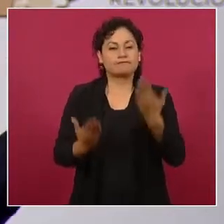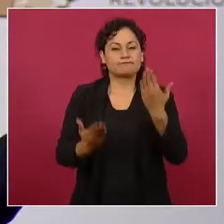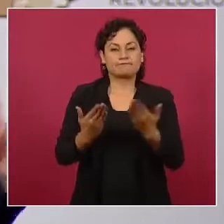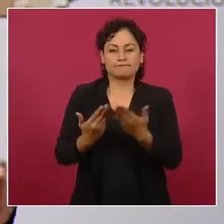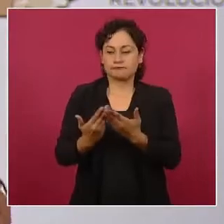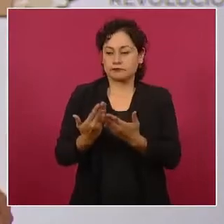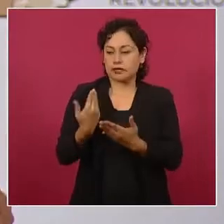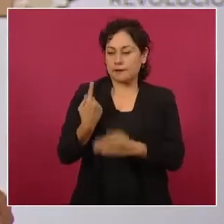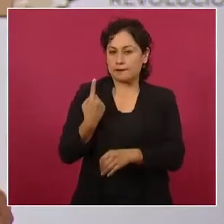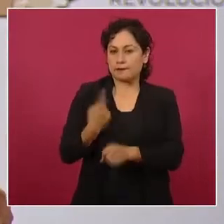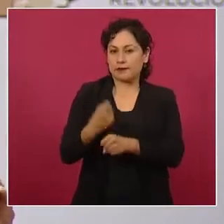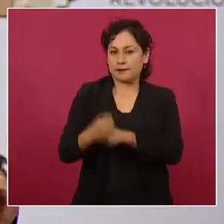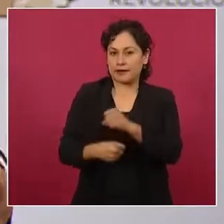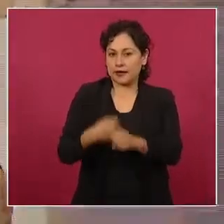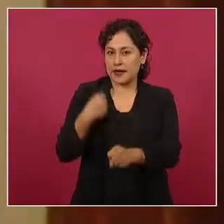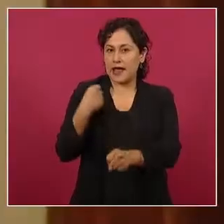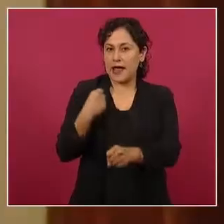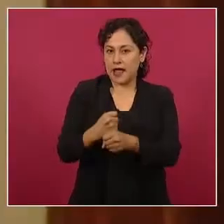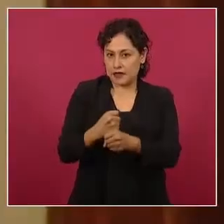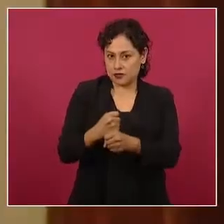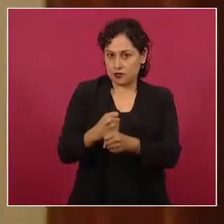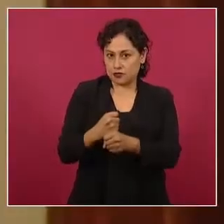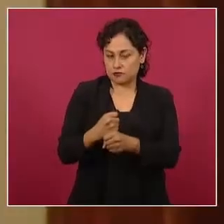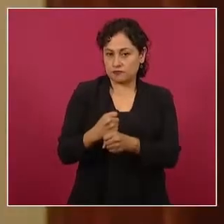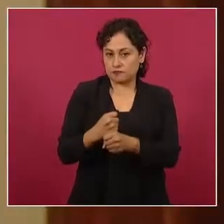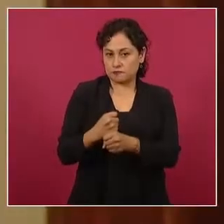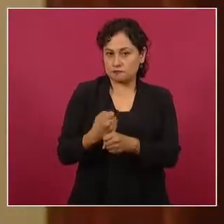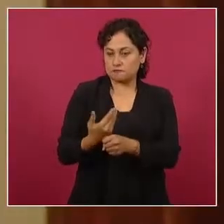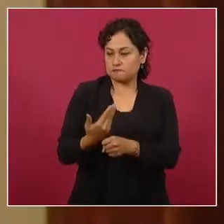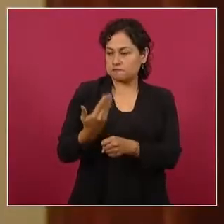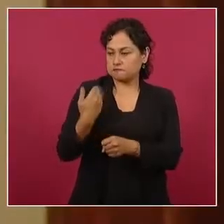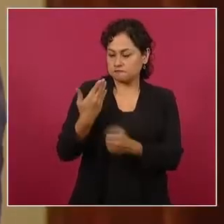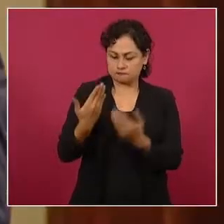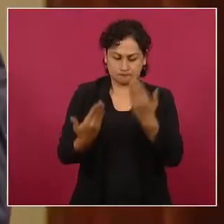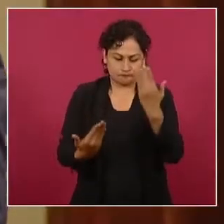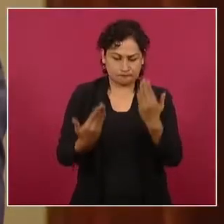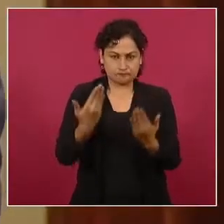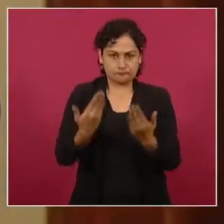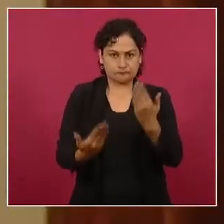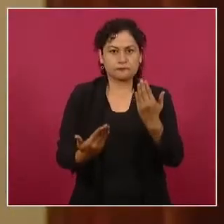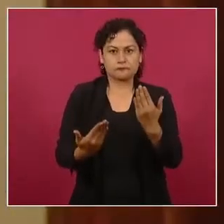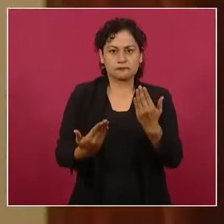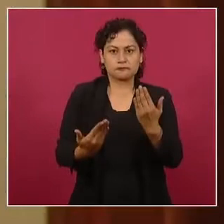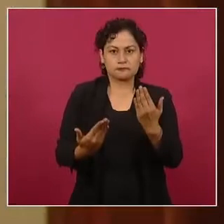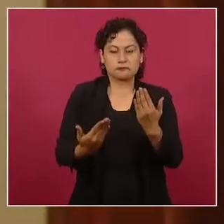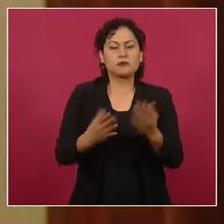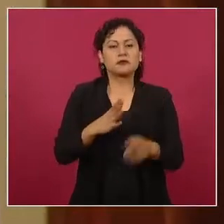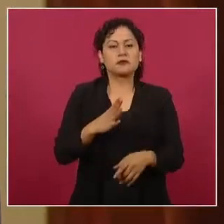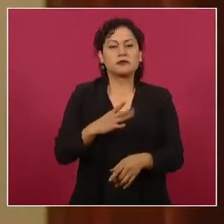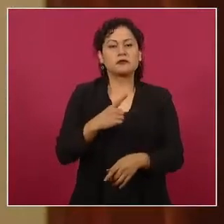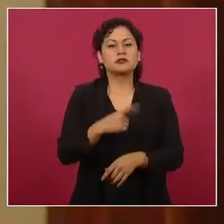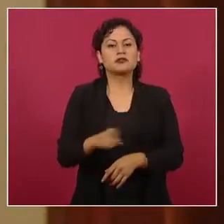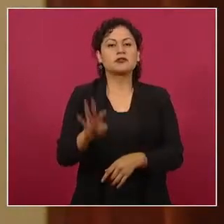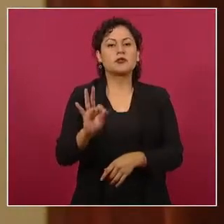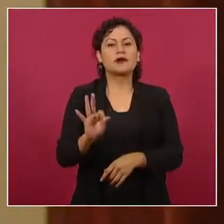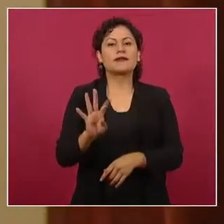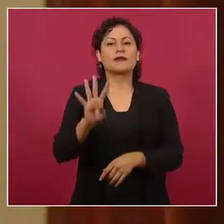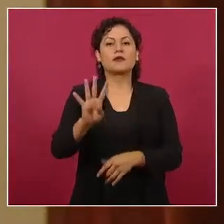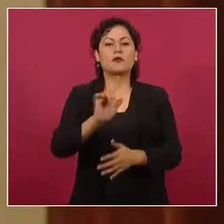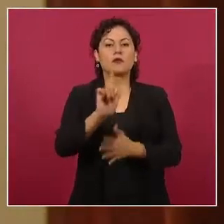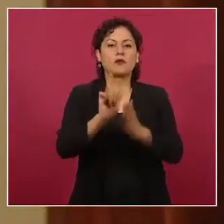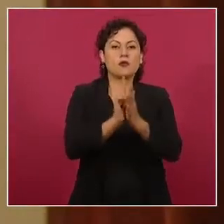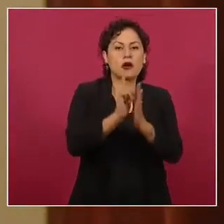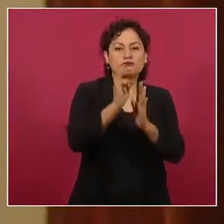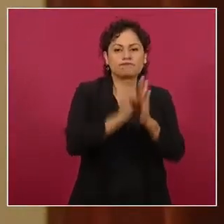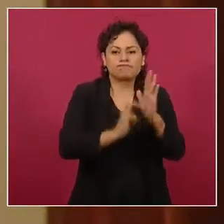o el primer año de ejercicio de la anterior legislatura, tenemos 144 reformas a